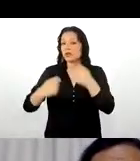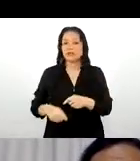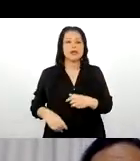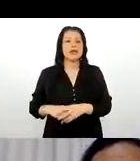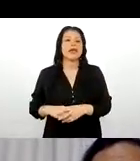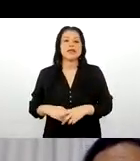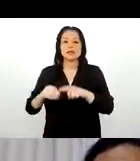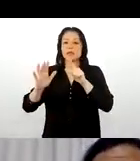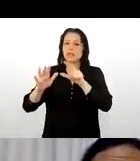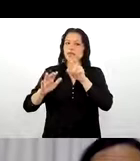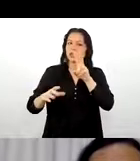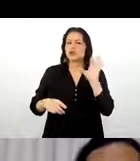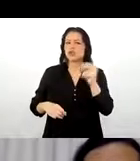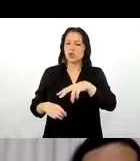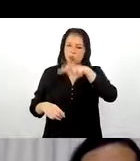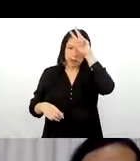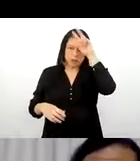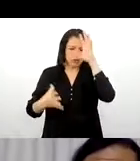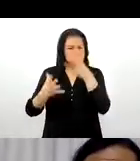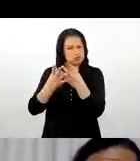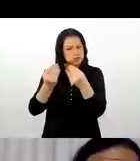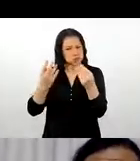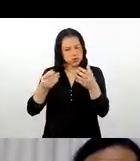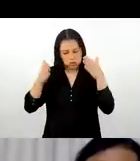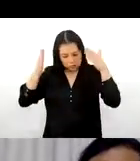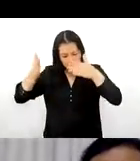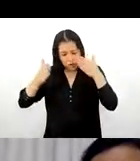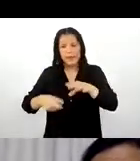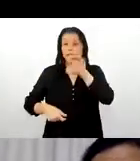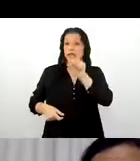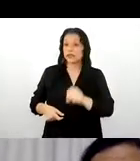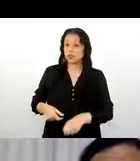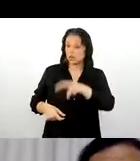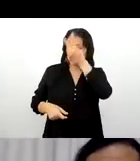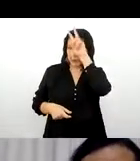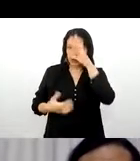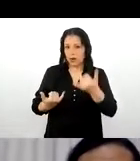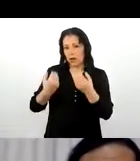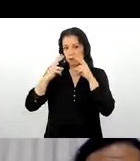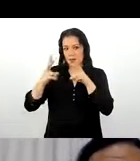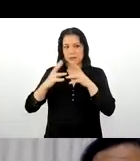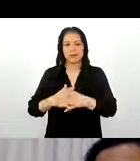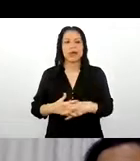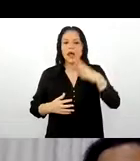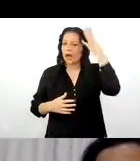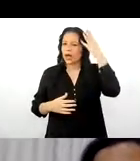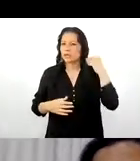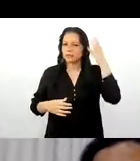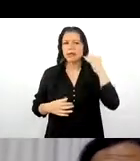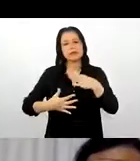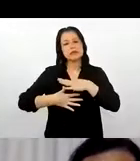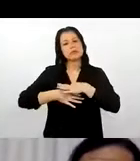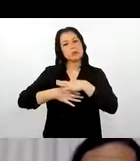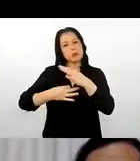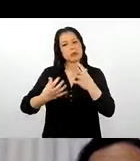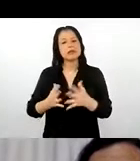que tenemos a nivel nacional y un gran número que se concentra en la zona sur. Y bueno, vamos a ver ahora unas experiencias muy interesantes